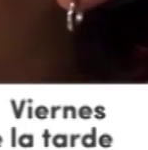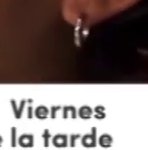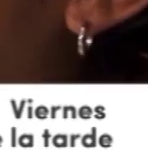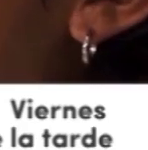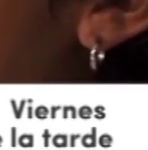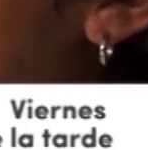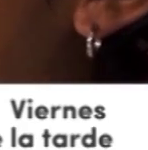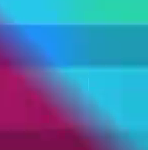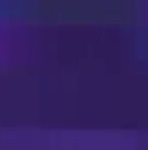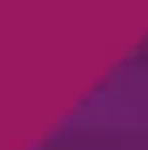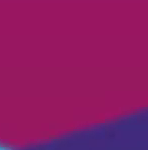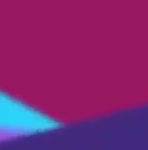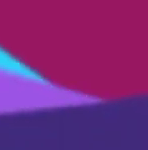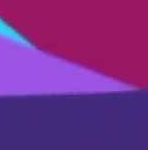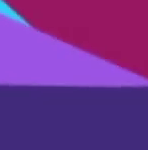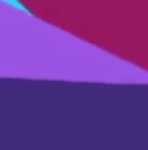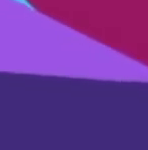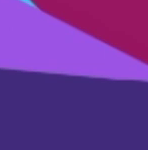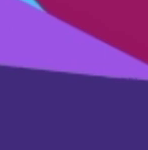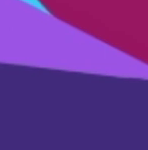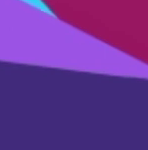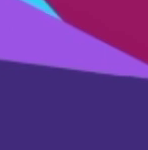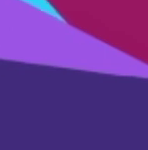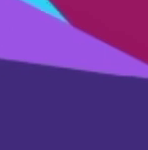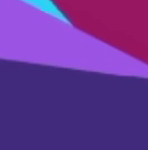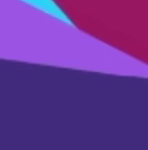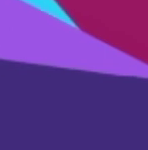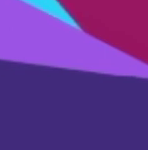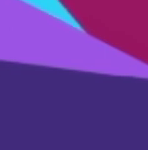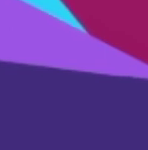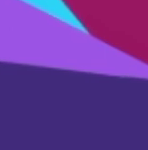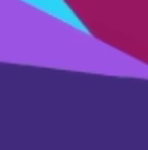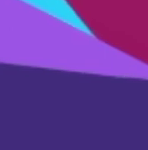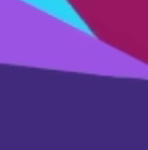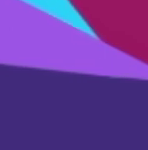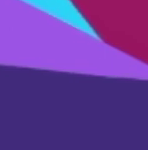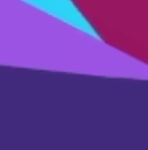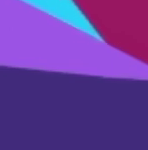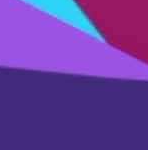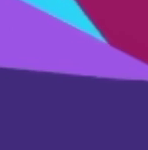noticia. Este viernes a las 5 de la tarde.